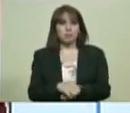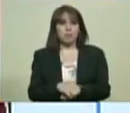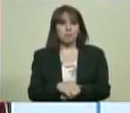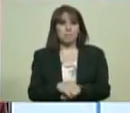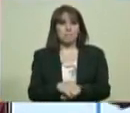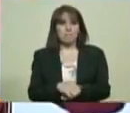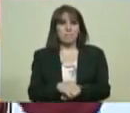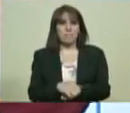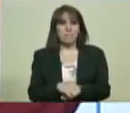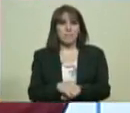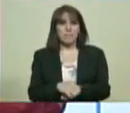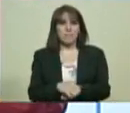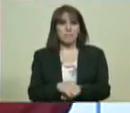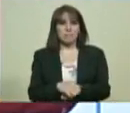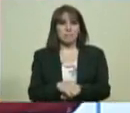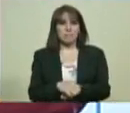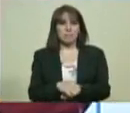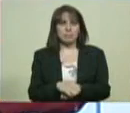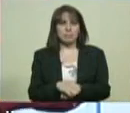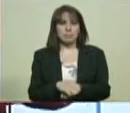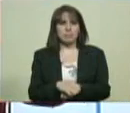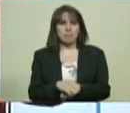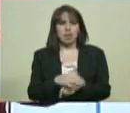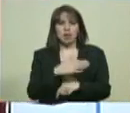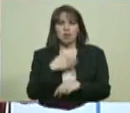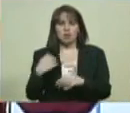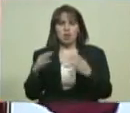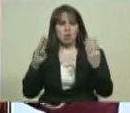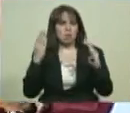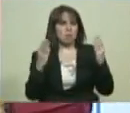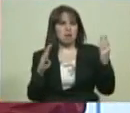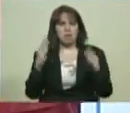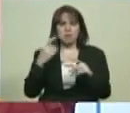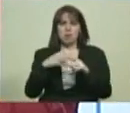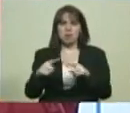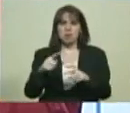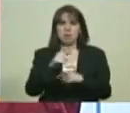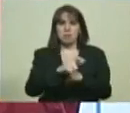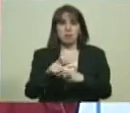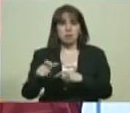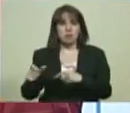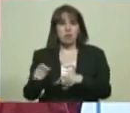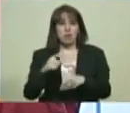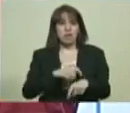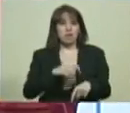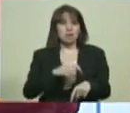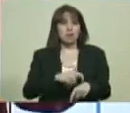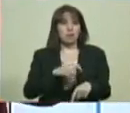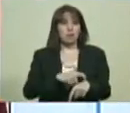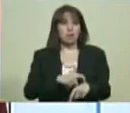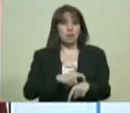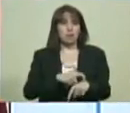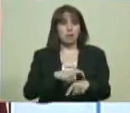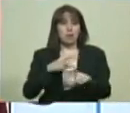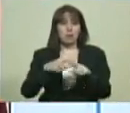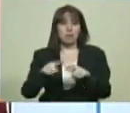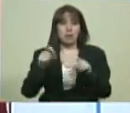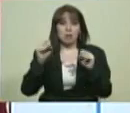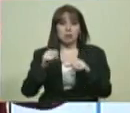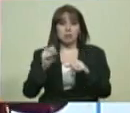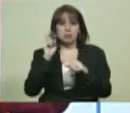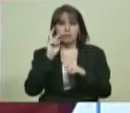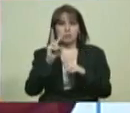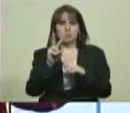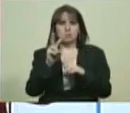mucho tiempo. No me quiero comparar con nada ni con nadie en el tiempo, pero si somos objetivos